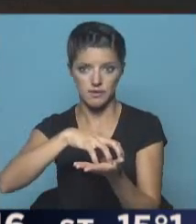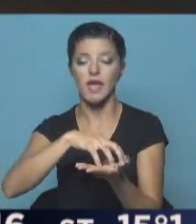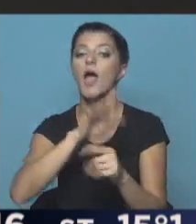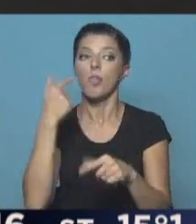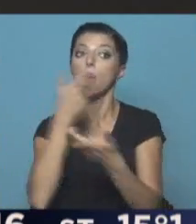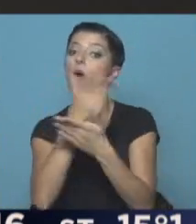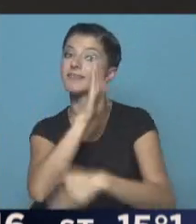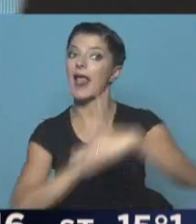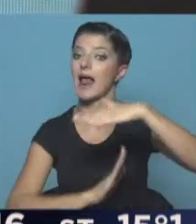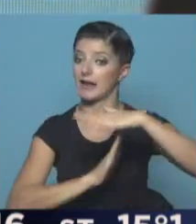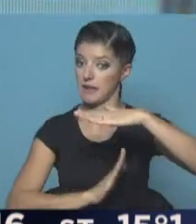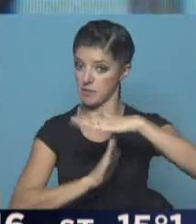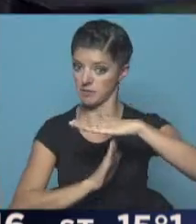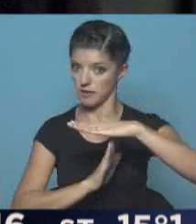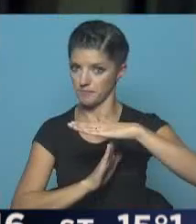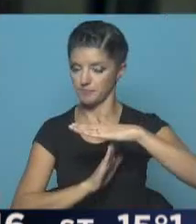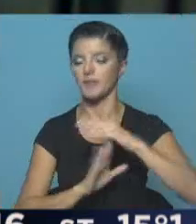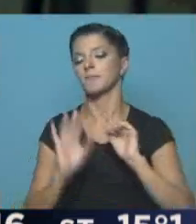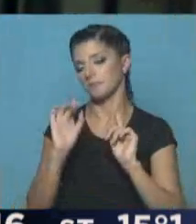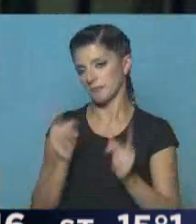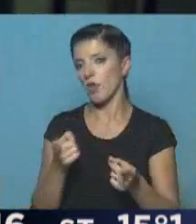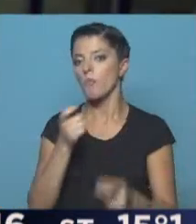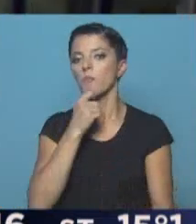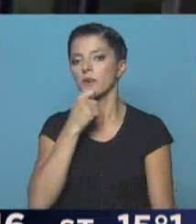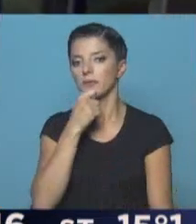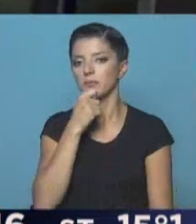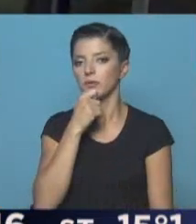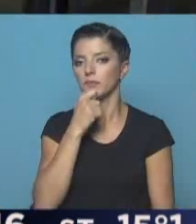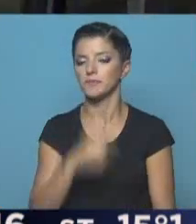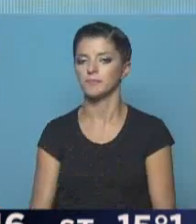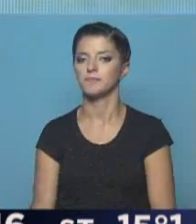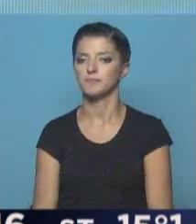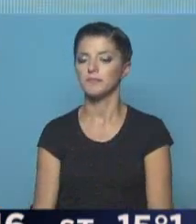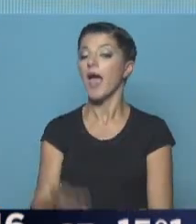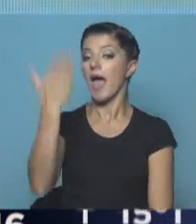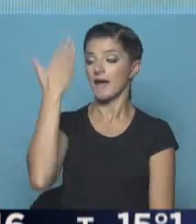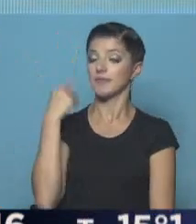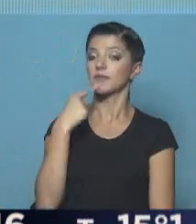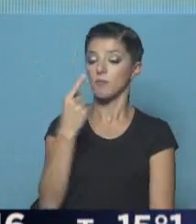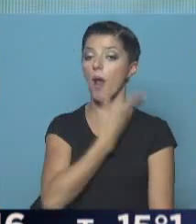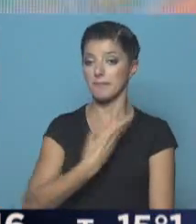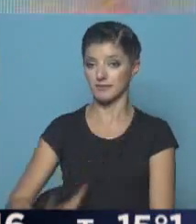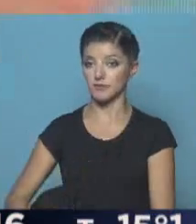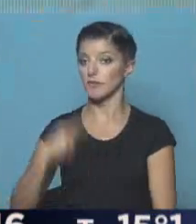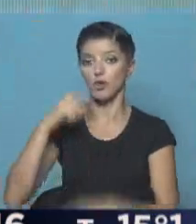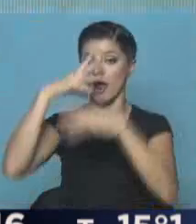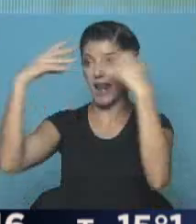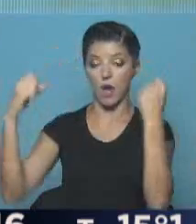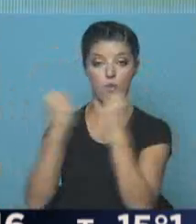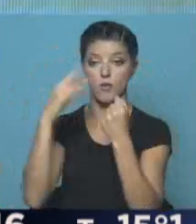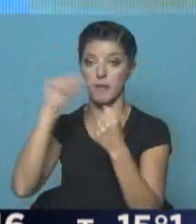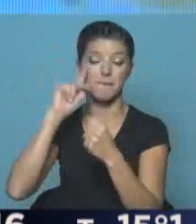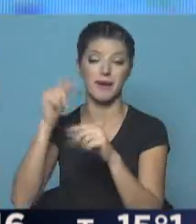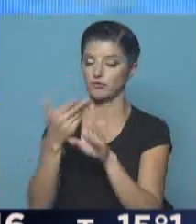límites en todo sentido, así como estamos diciendo en su momento cuando el presidente anunció la salida del Acuerdo de París y aparecen los estados